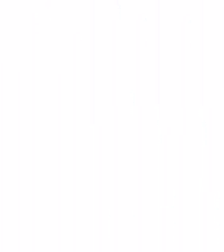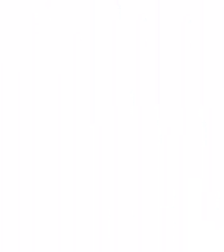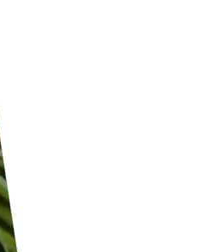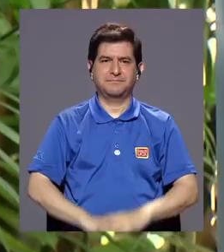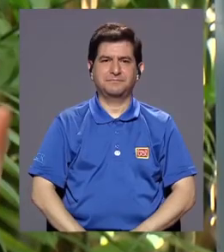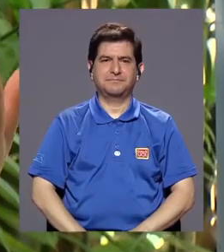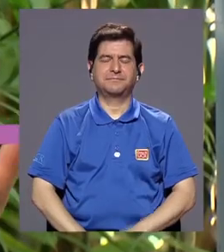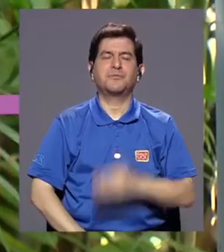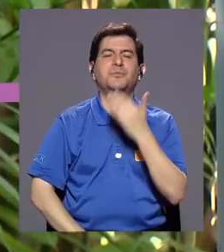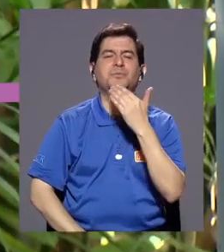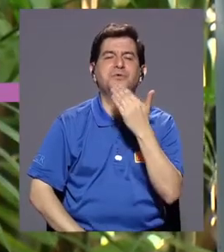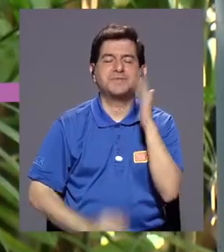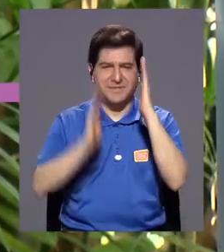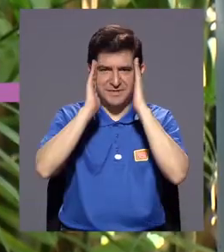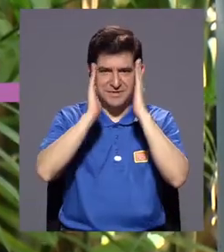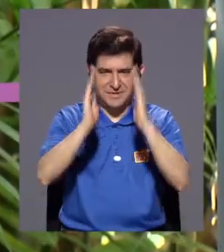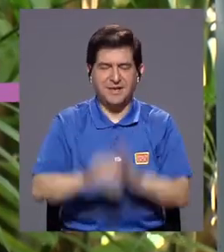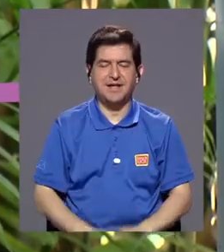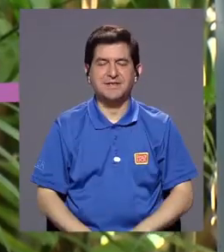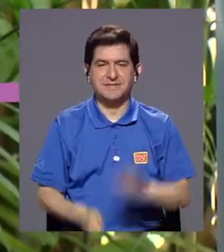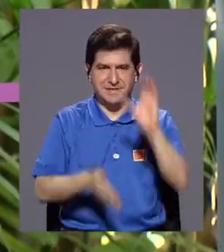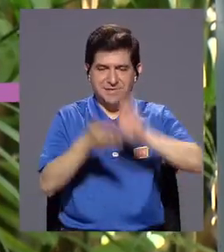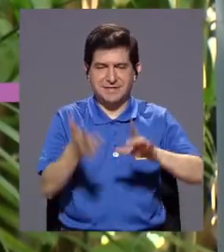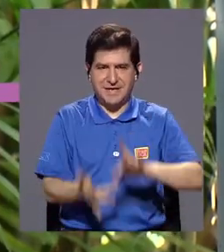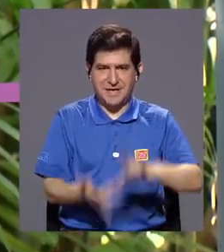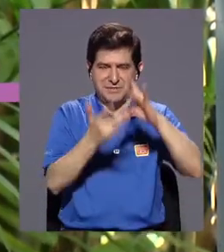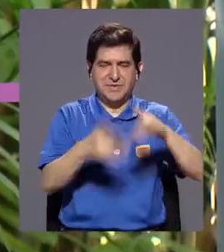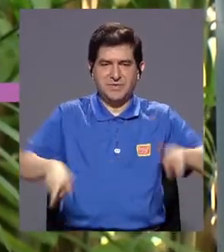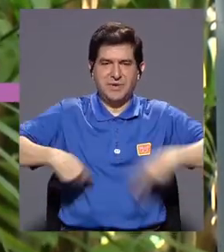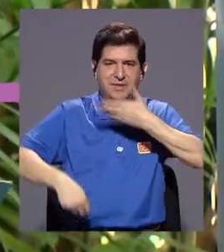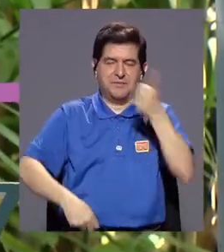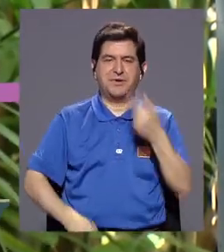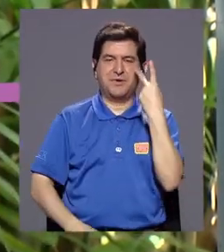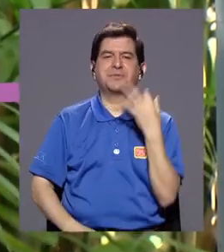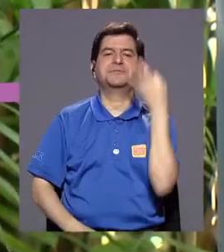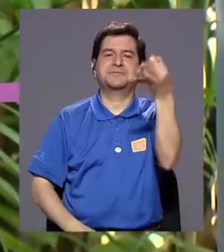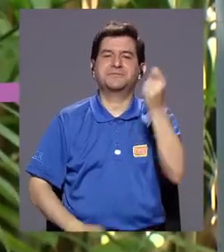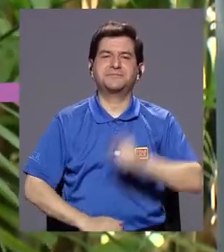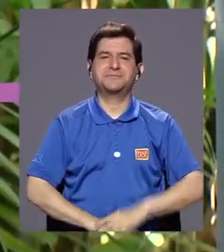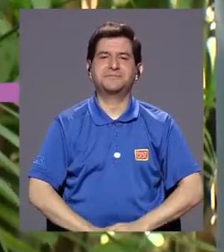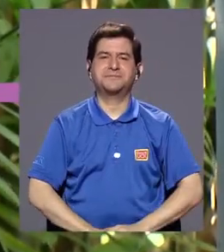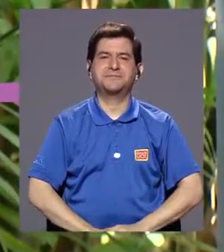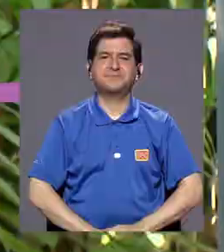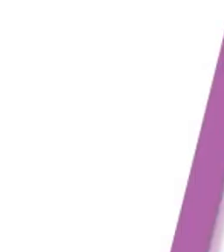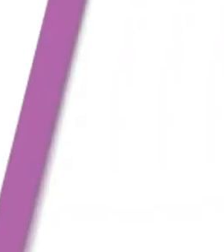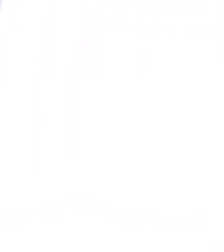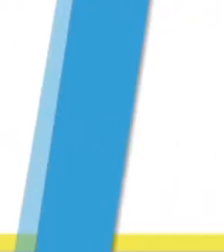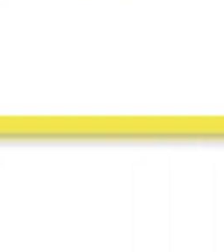Agradecemos su sintonía con este capítulo especial de Vivir Mejor. Hasta la próxima.